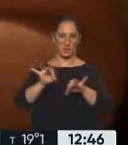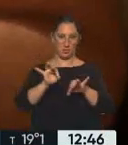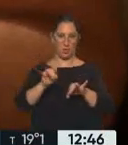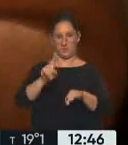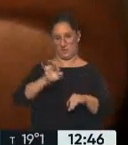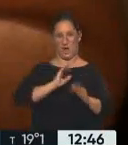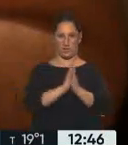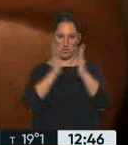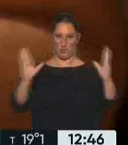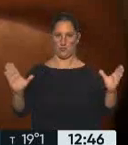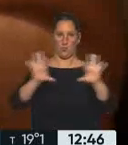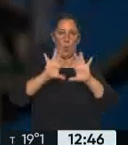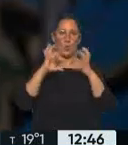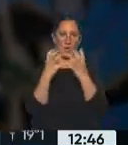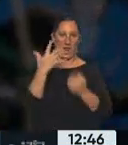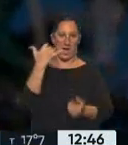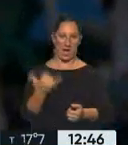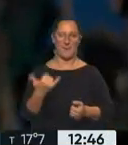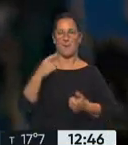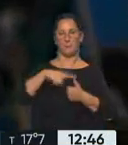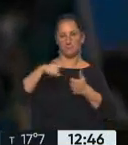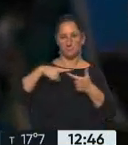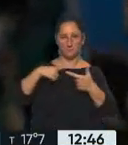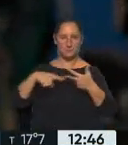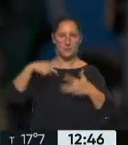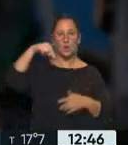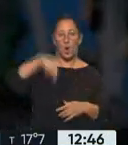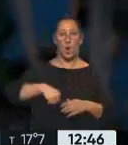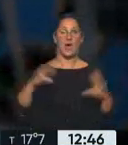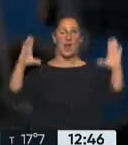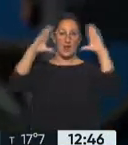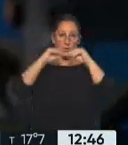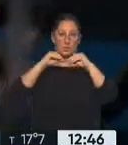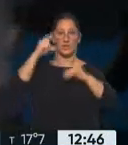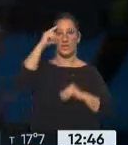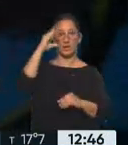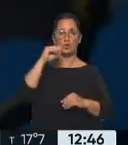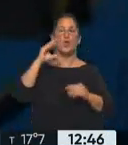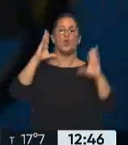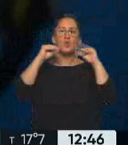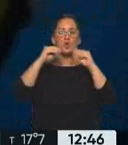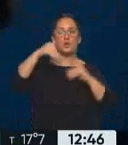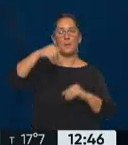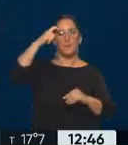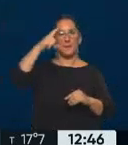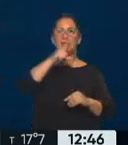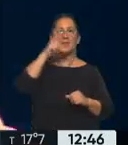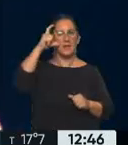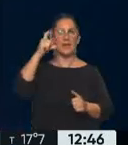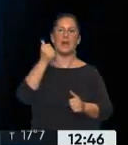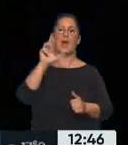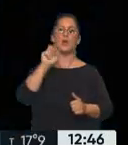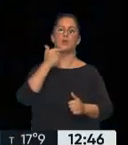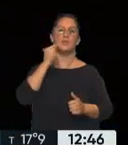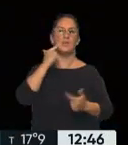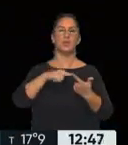año del Mundial. Vamos a ir repasando con ustedes. Bueno, hoy, esta noche, a las 22, se estrena Noche de Mente con Coco Silly, Carla Conti y Diego